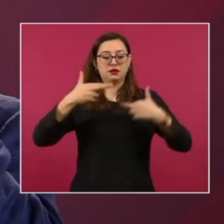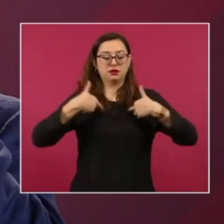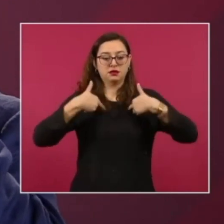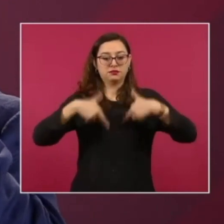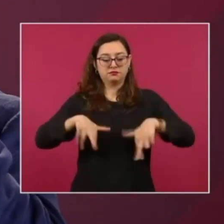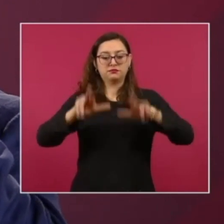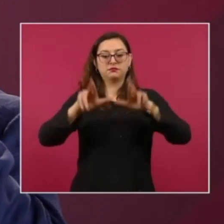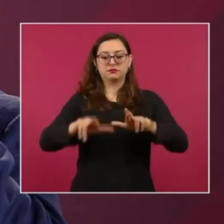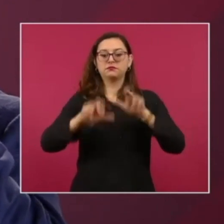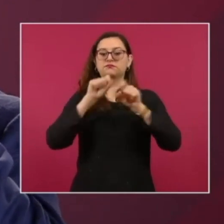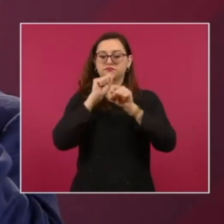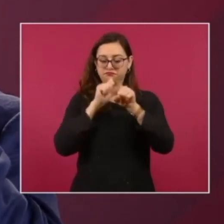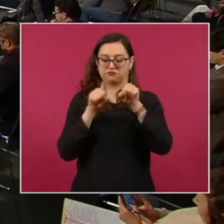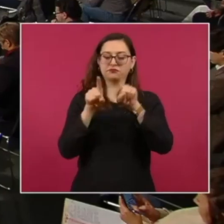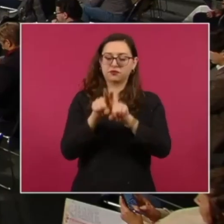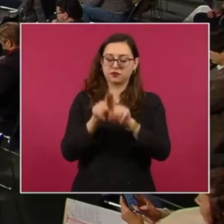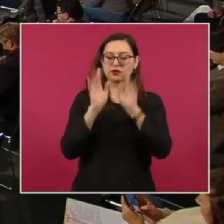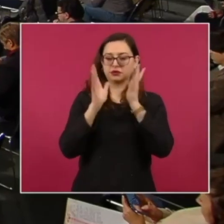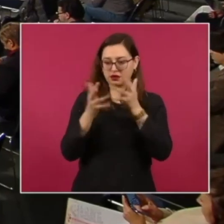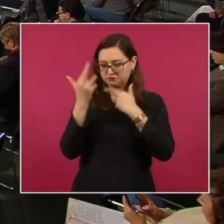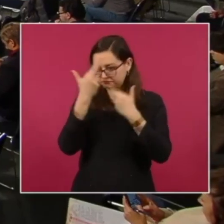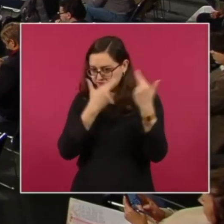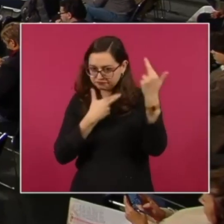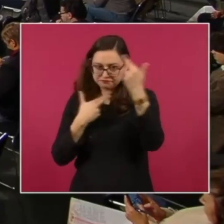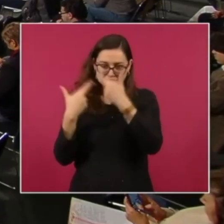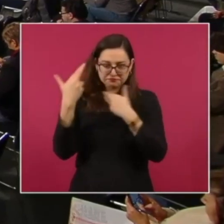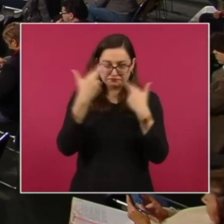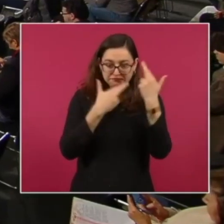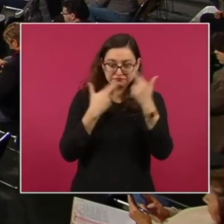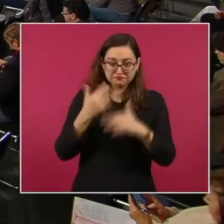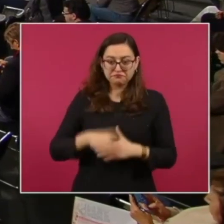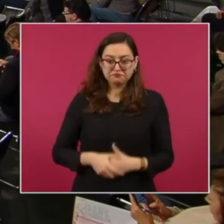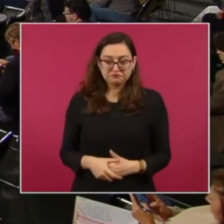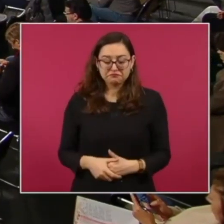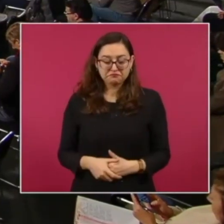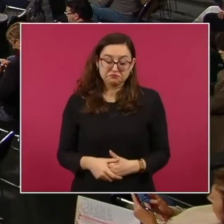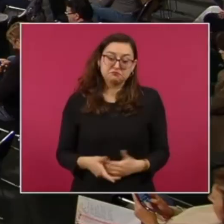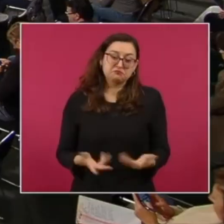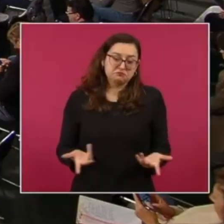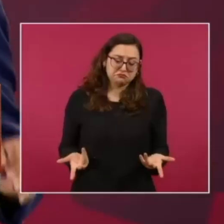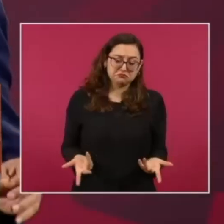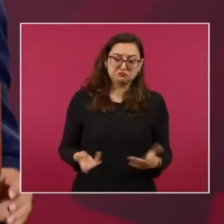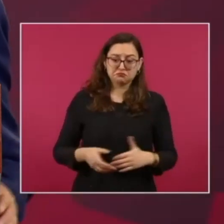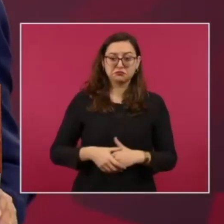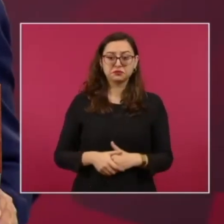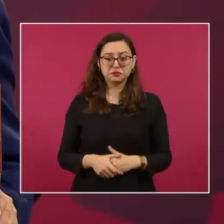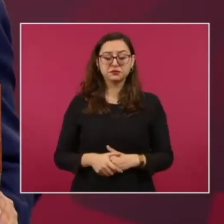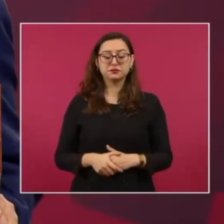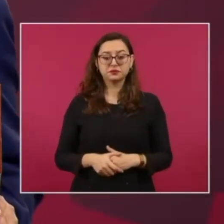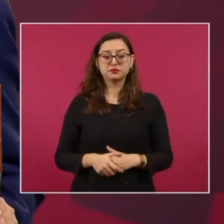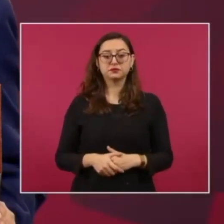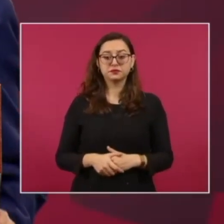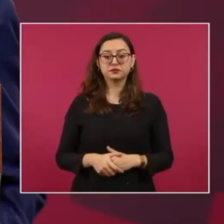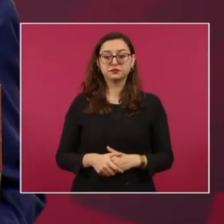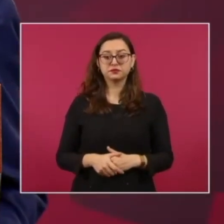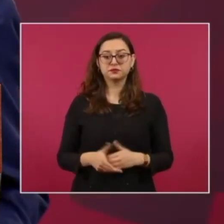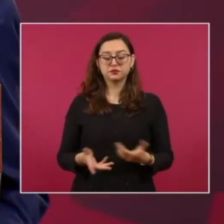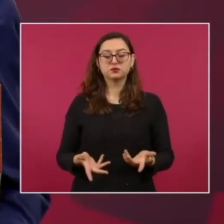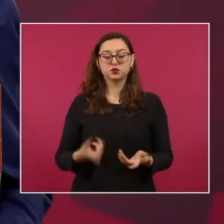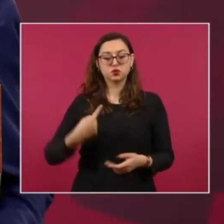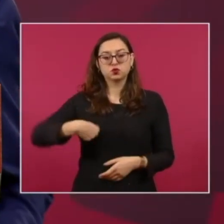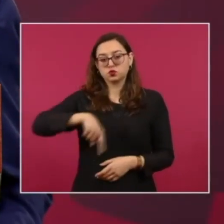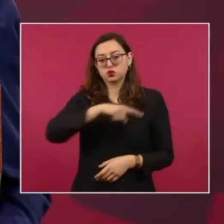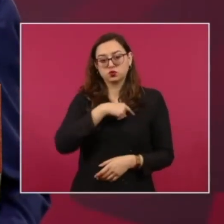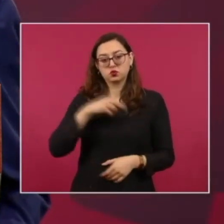le pide intervenir jurídicamente para lograr su regreso a México ante lo que ya le decía, denominó condiciones degradantes